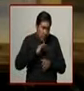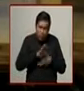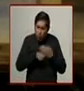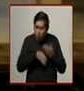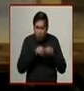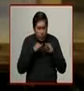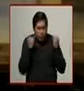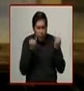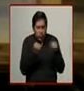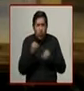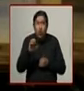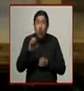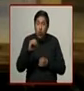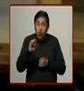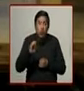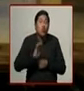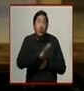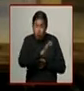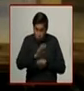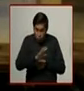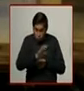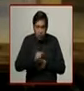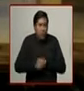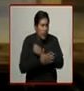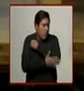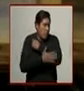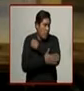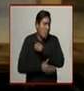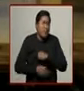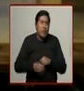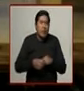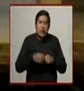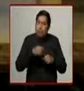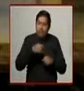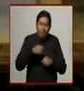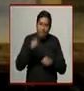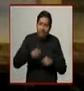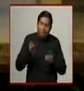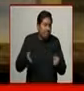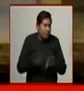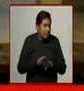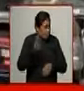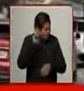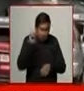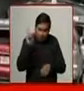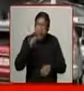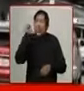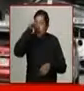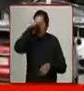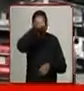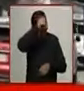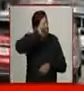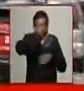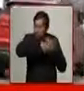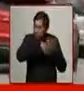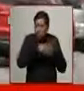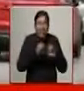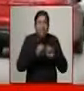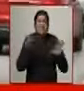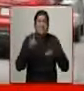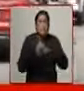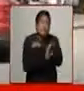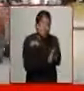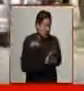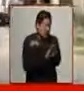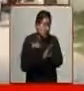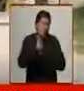las instituciones del COE hemos determinado, ¿no?, lo principal, el cierre de nuestra frontera municipal. Ningún extranjero